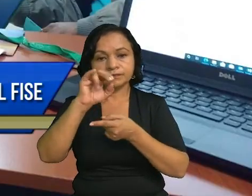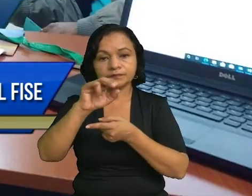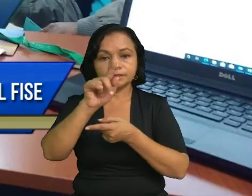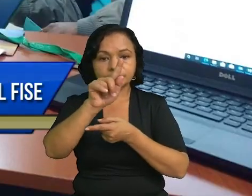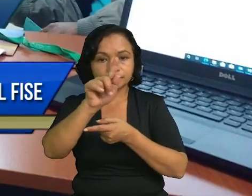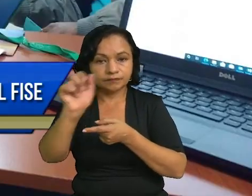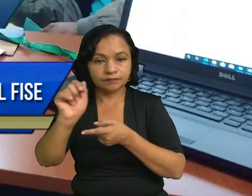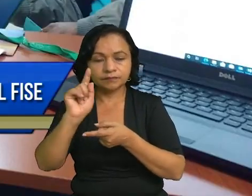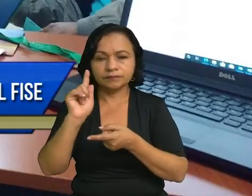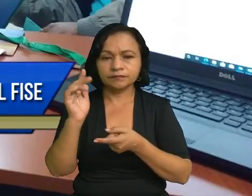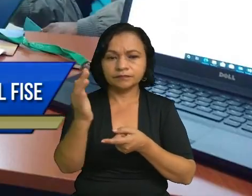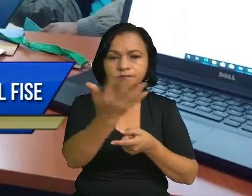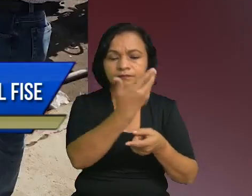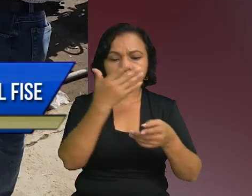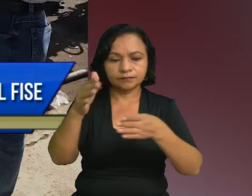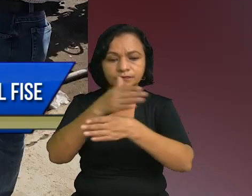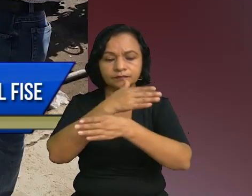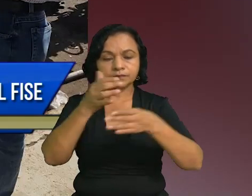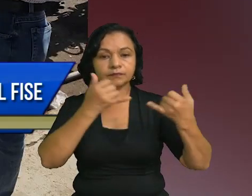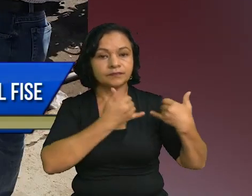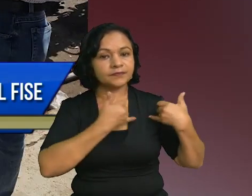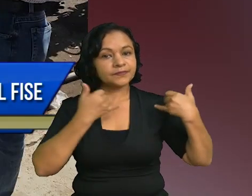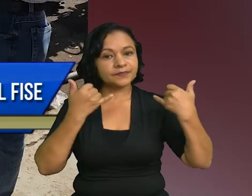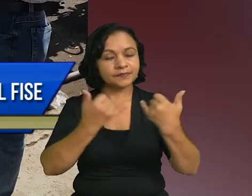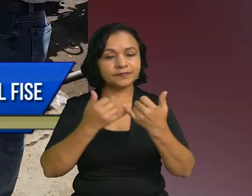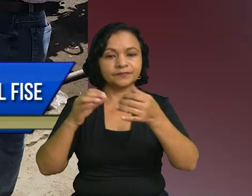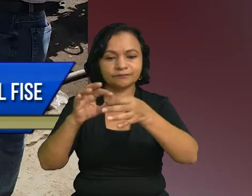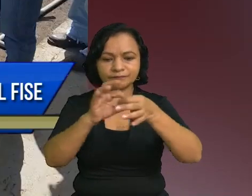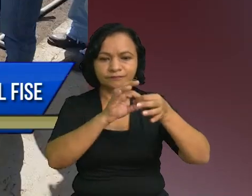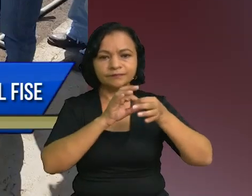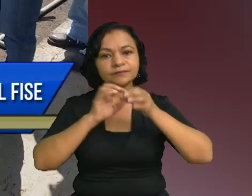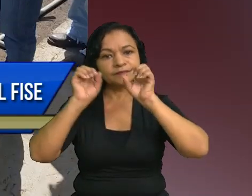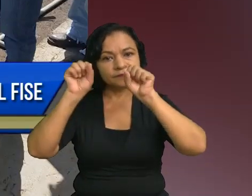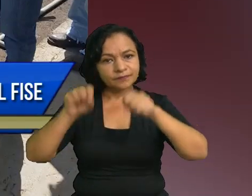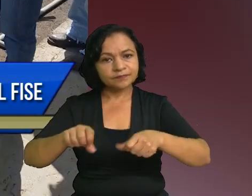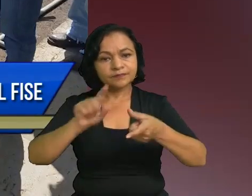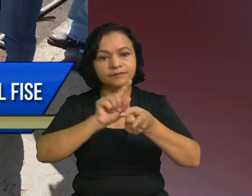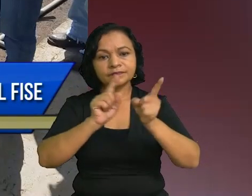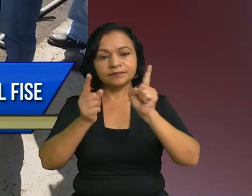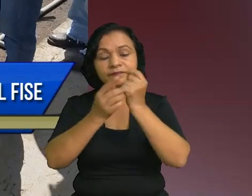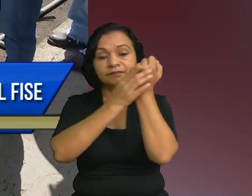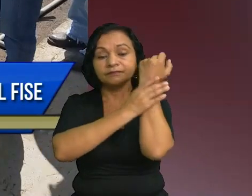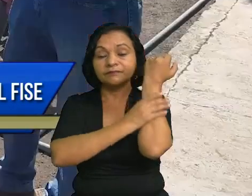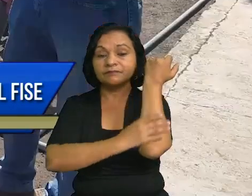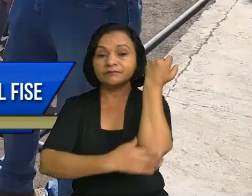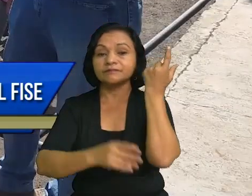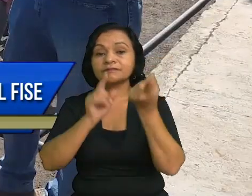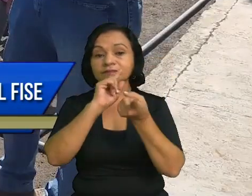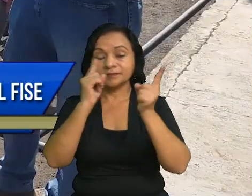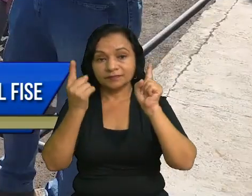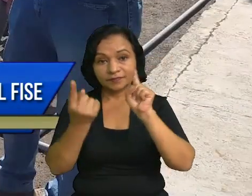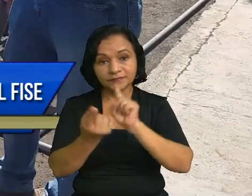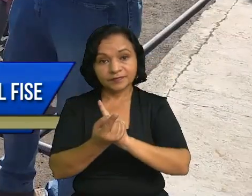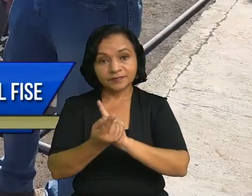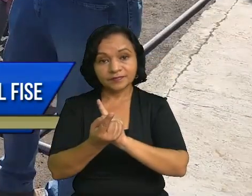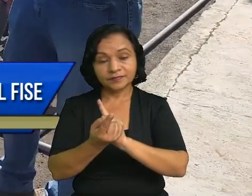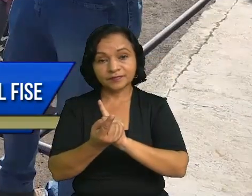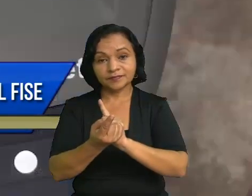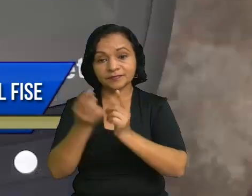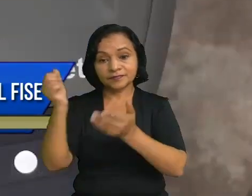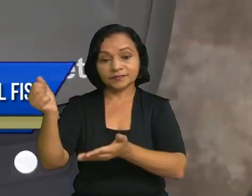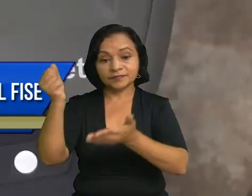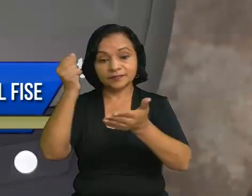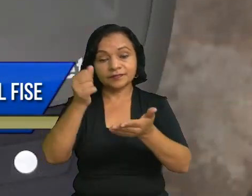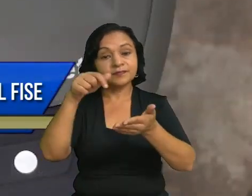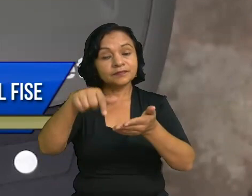todas las otras instituciones que juntas nosotros logramos reducir la pobreza porque cuando también se invierte en